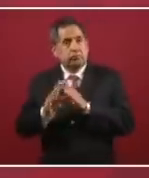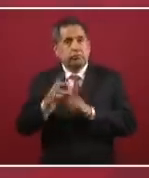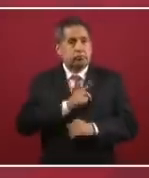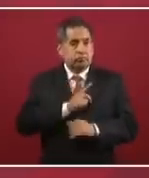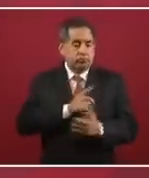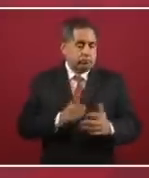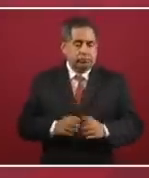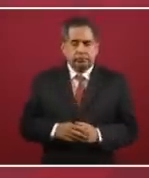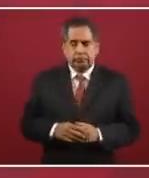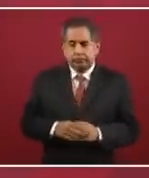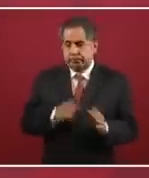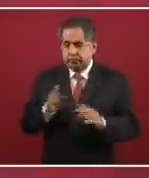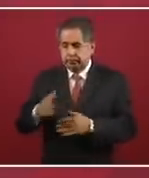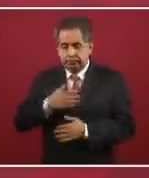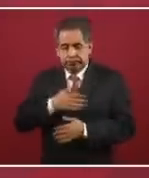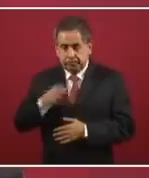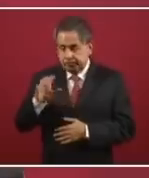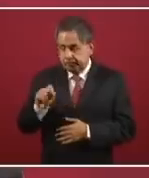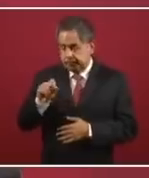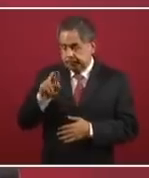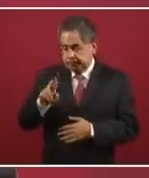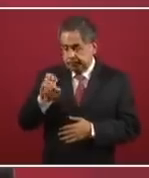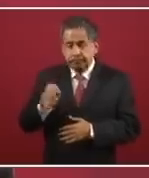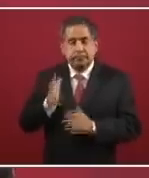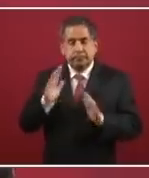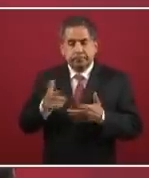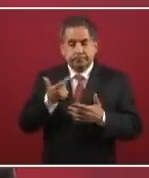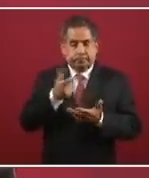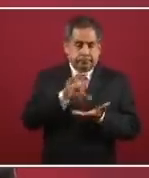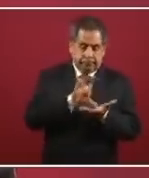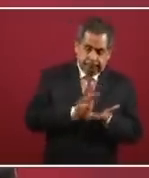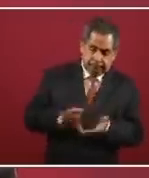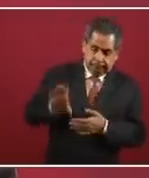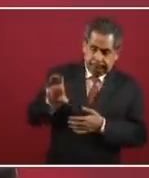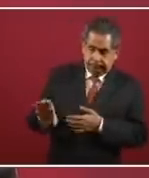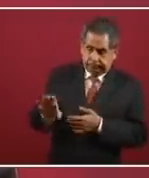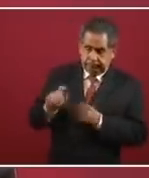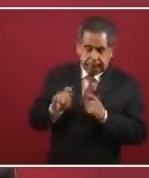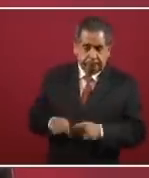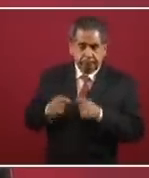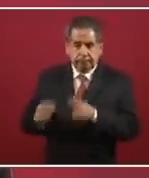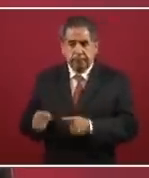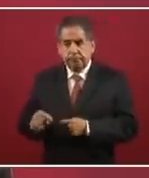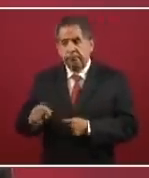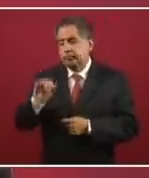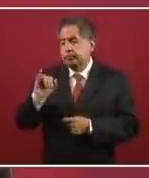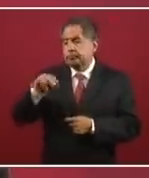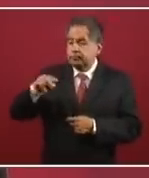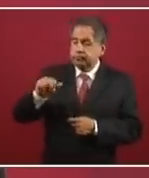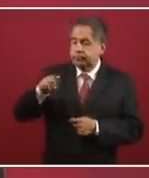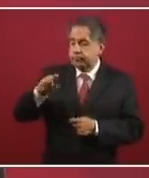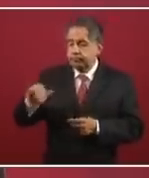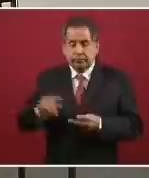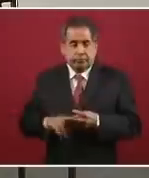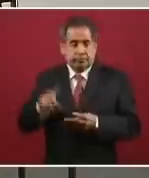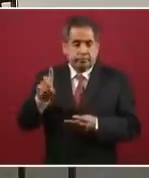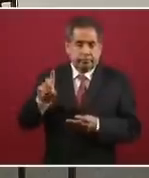la Secretaría de Relaciones Exteriores se hizo una transferencia de recursos para apoyar tanto al INAMI como al DIF